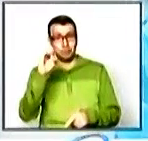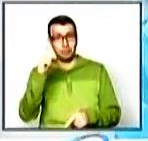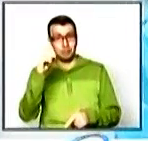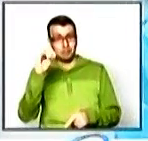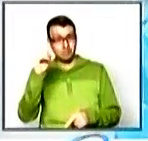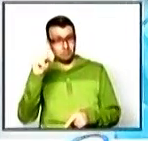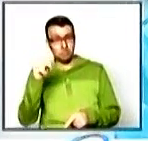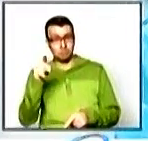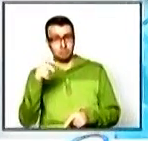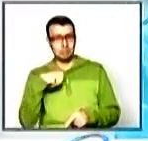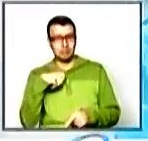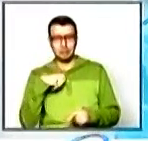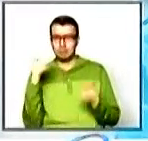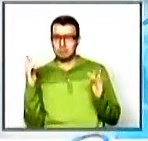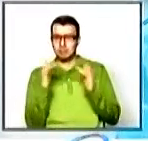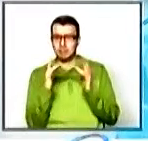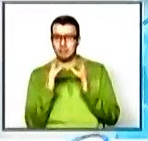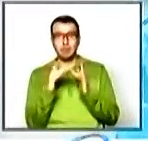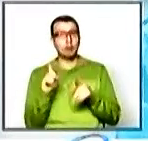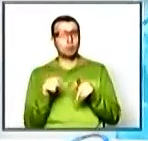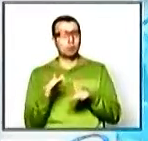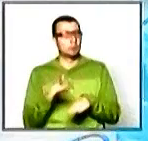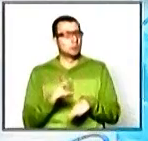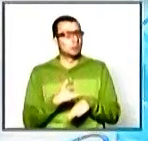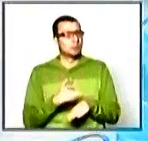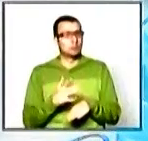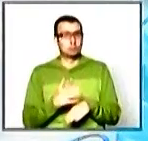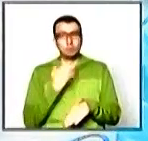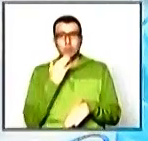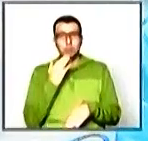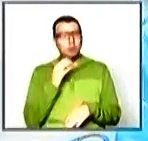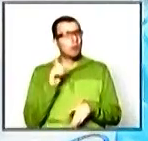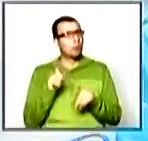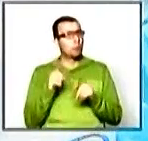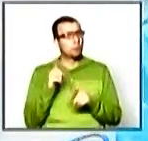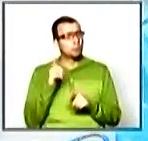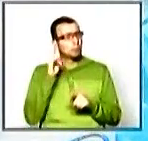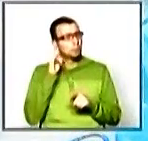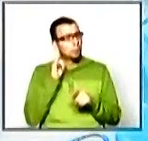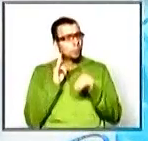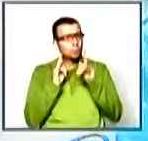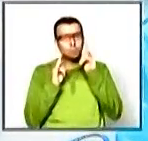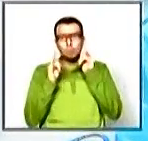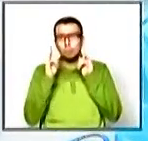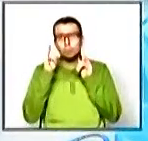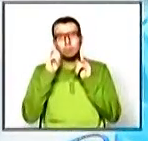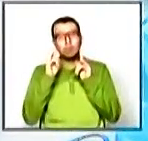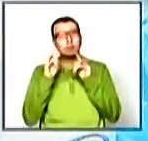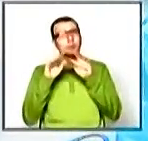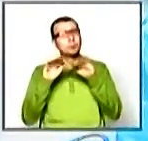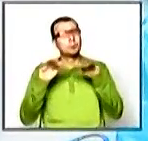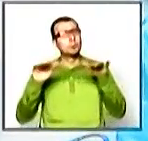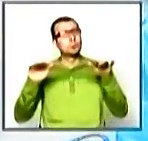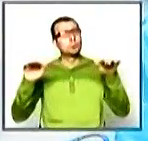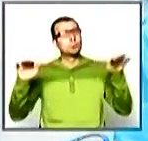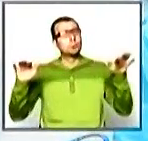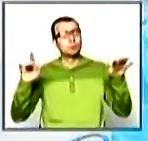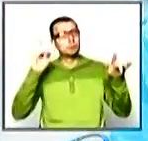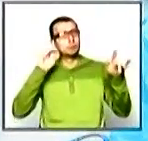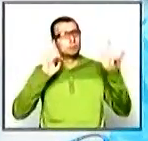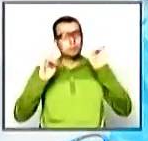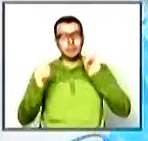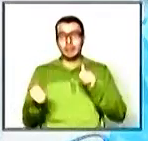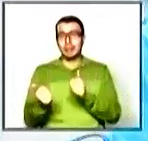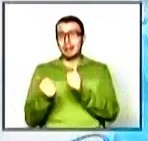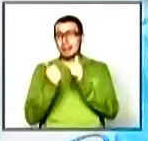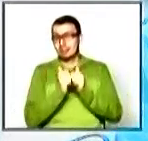reconectiva consiste en una serie de estimulaciones a través de sonido, unos sonidos nativos que llamamos solfegios y que están cruzados